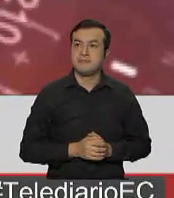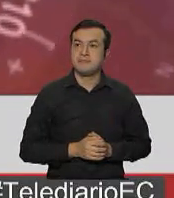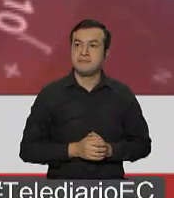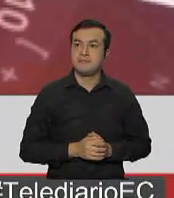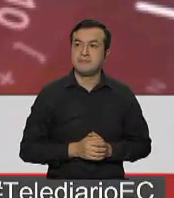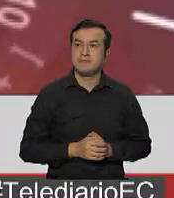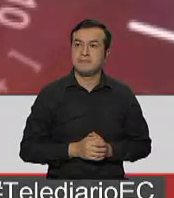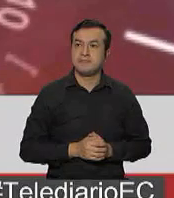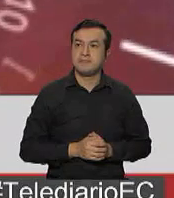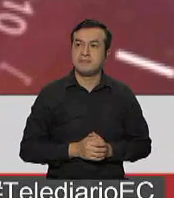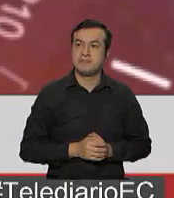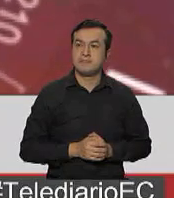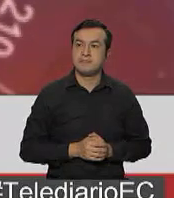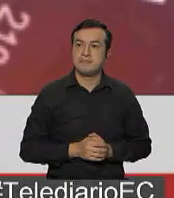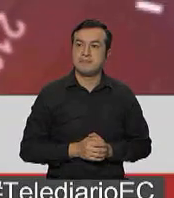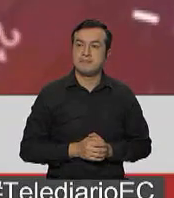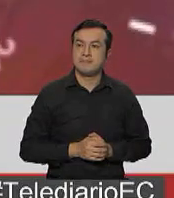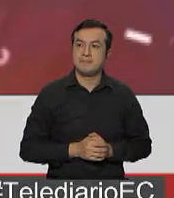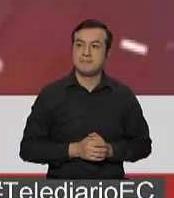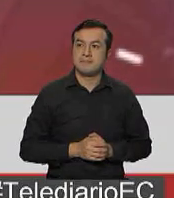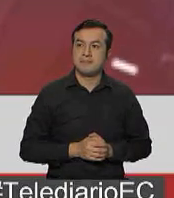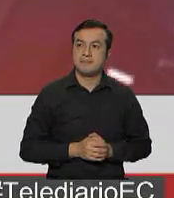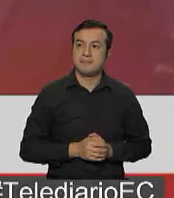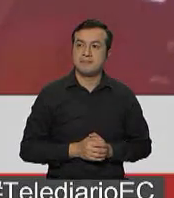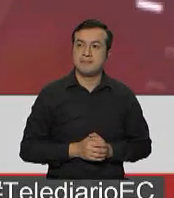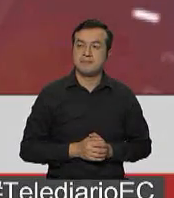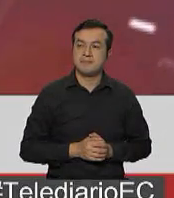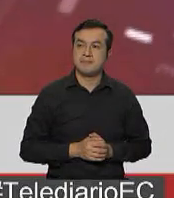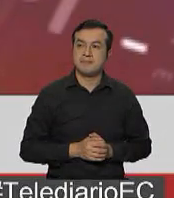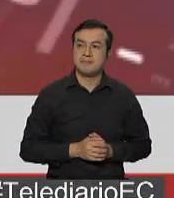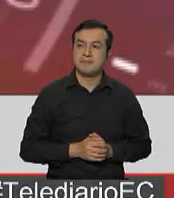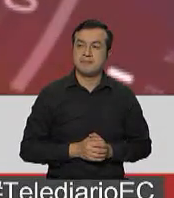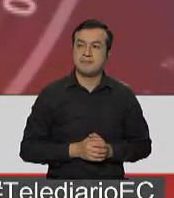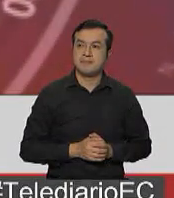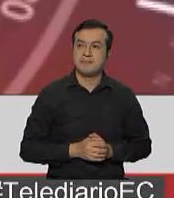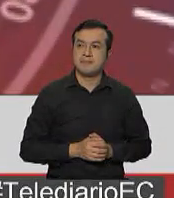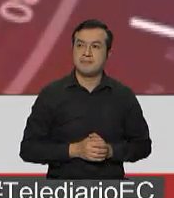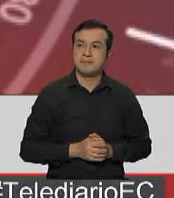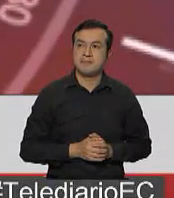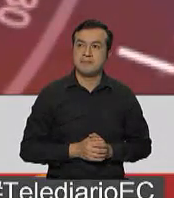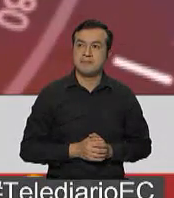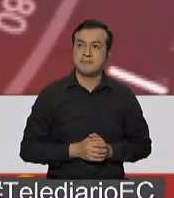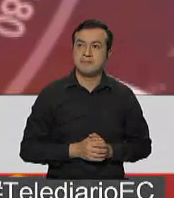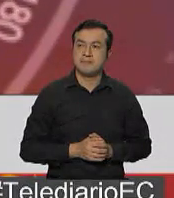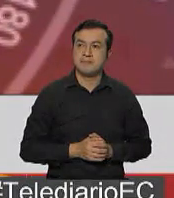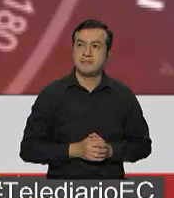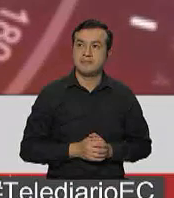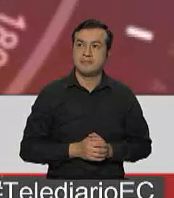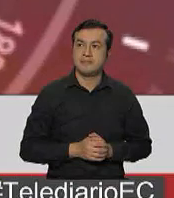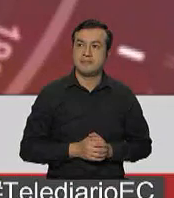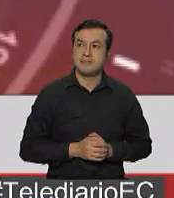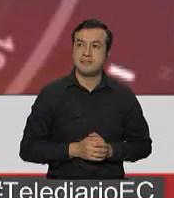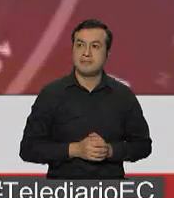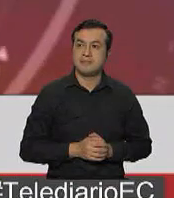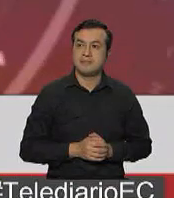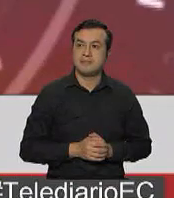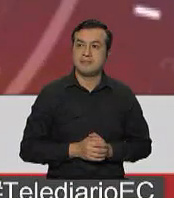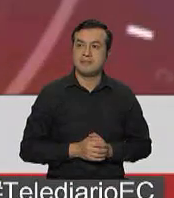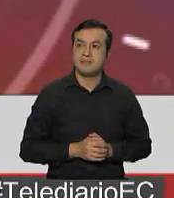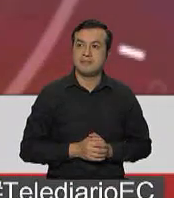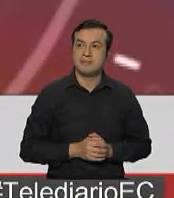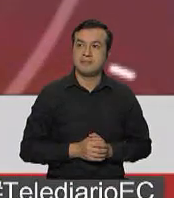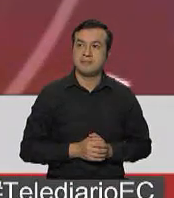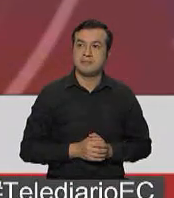Rutas Milagreñas, San, Rutas Empalmeñas, Kilómetro 26, Santa Marta, Expreso Milagro, Santa